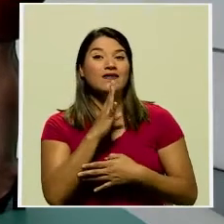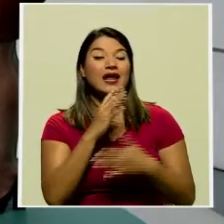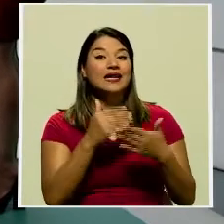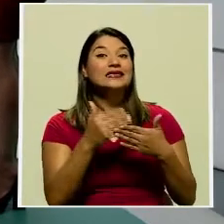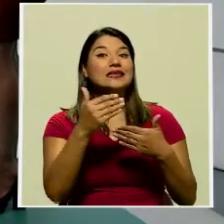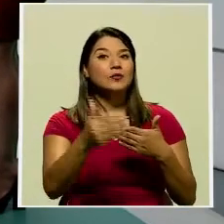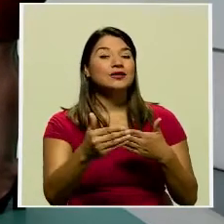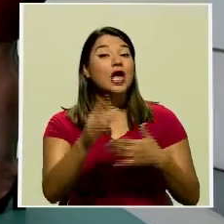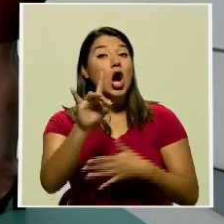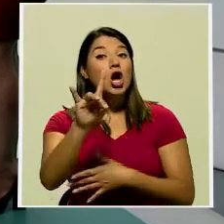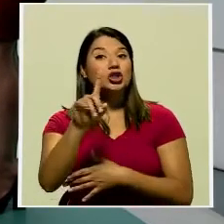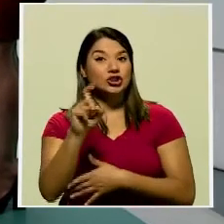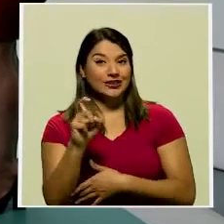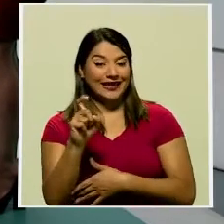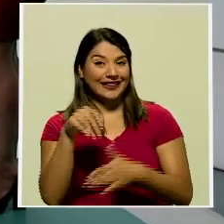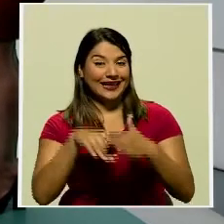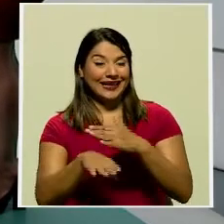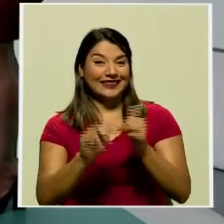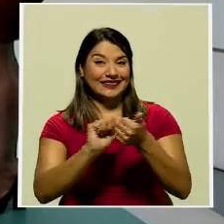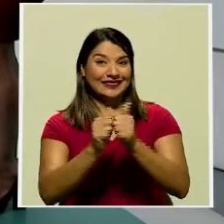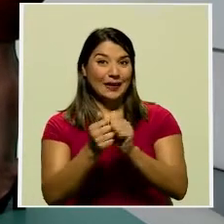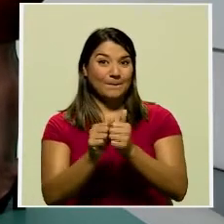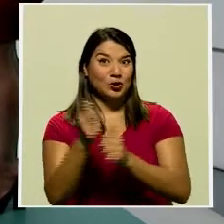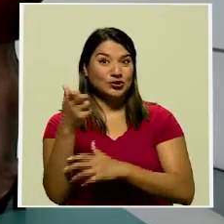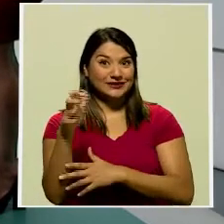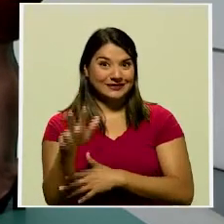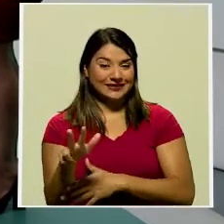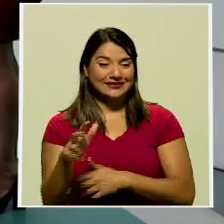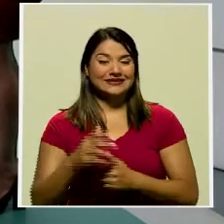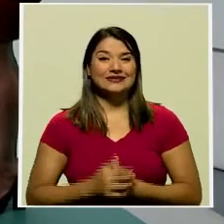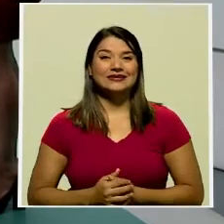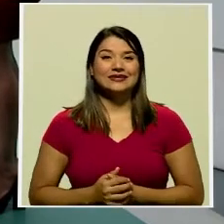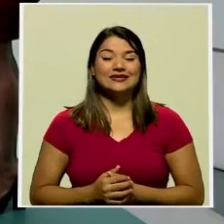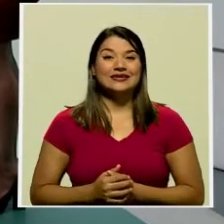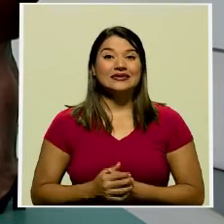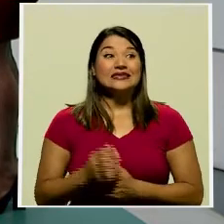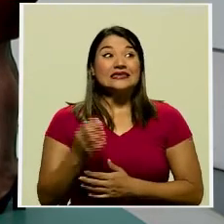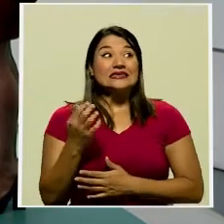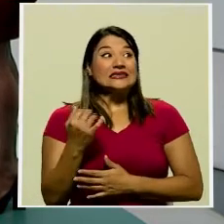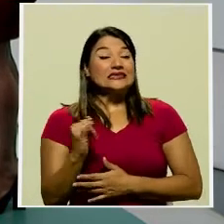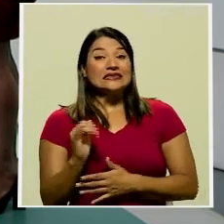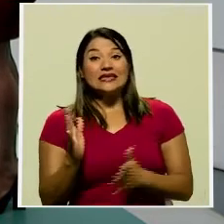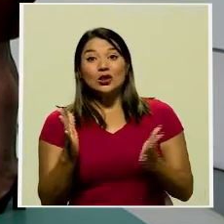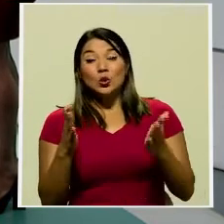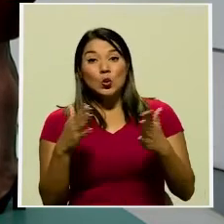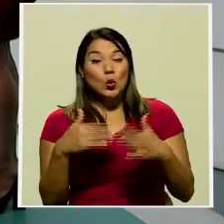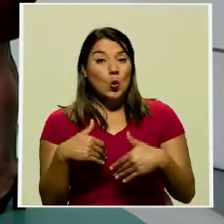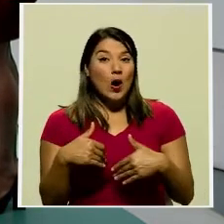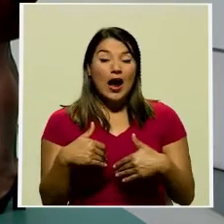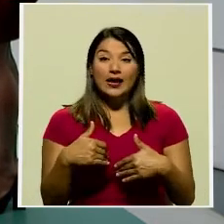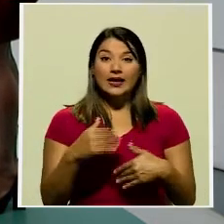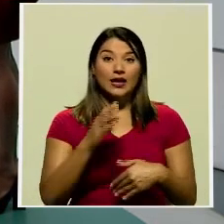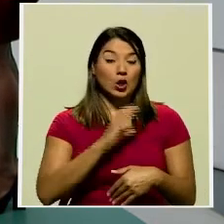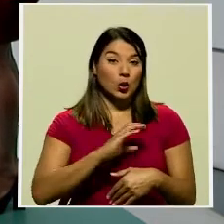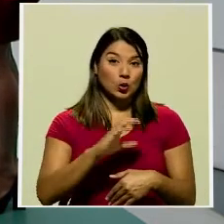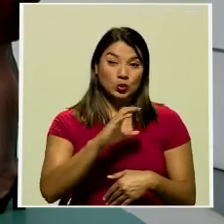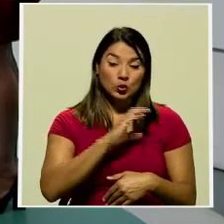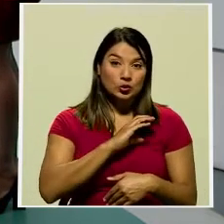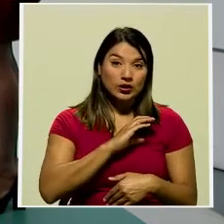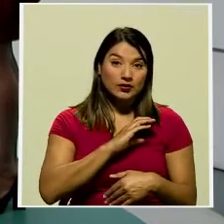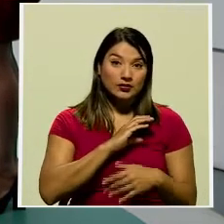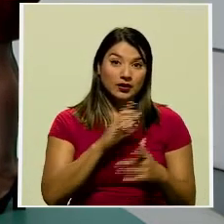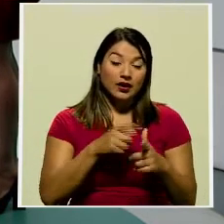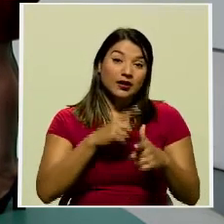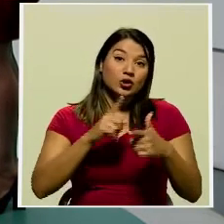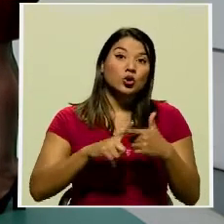ahora 8:30 en Deportivas del 13. Si no hay comportamiento, si no hay conducta, bueno, tiene que haber